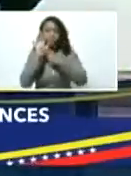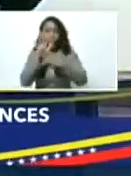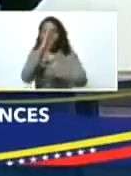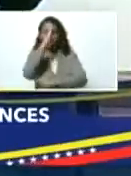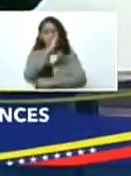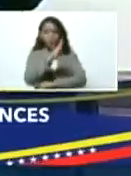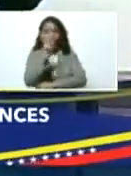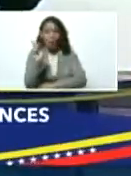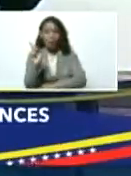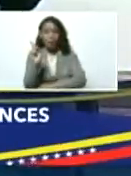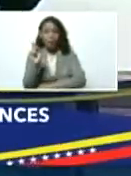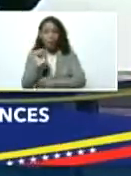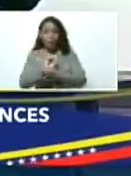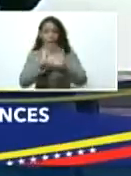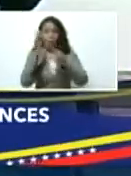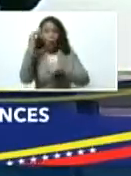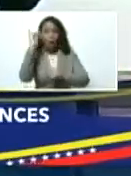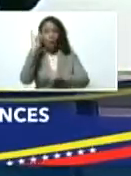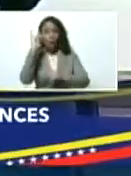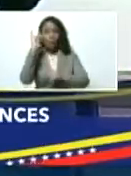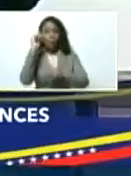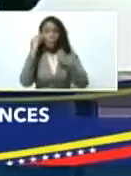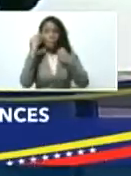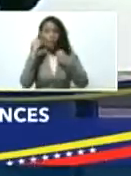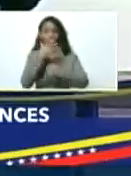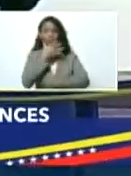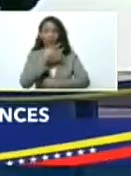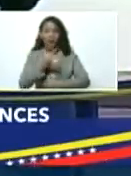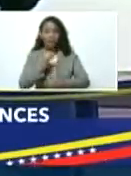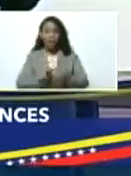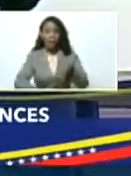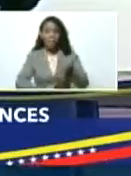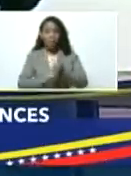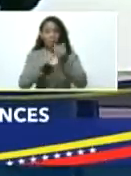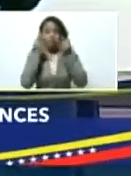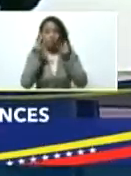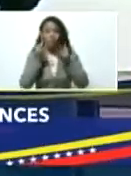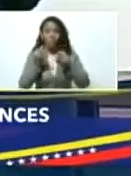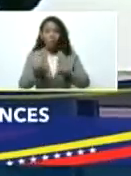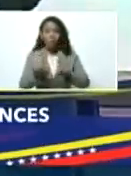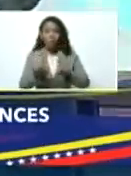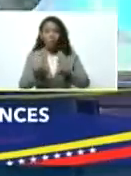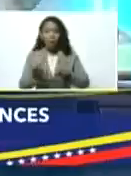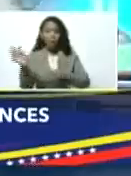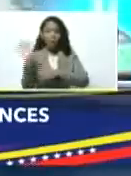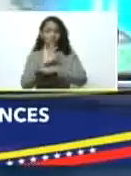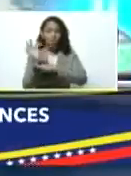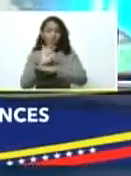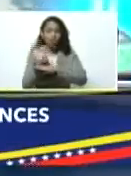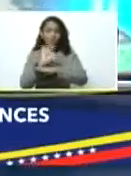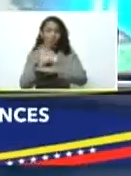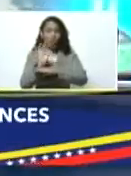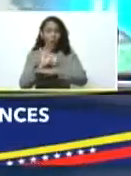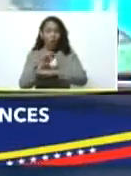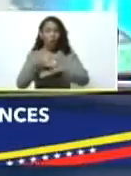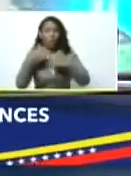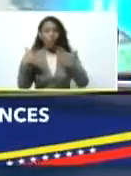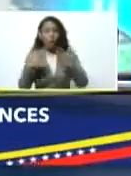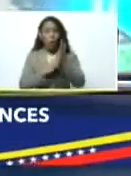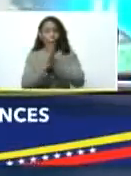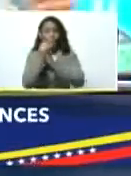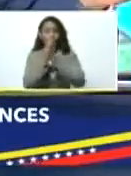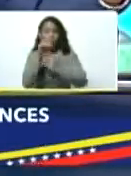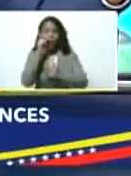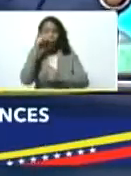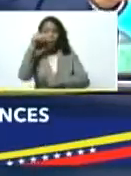directo que este decreto va a tener para facilitar la formalización y el funcionamiento de los emprendedores